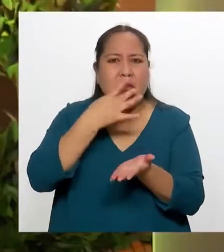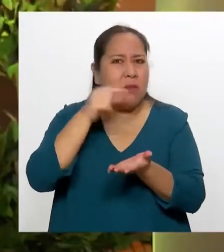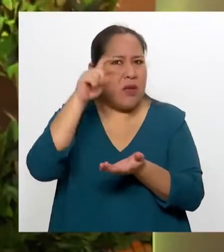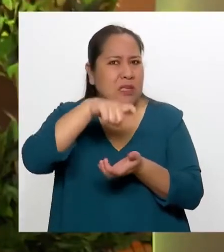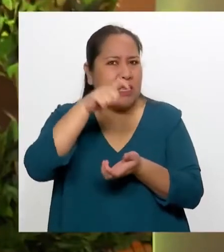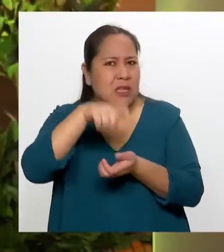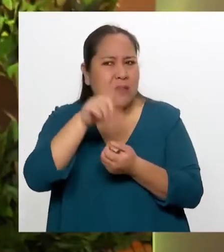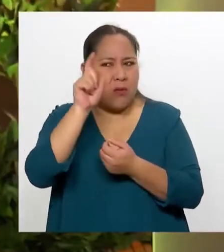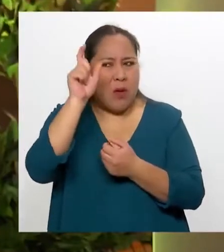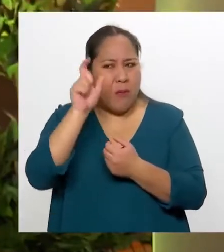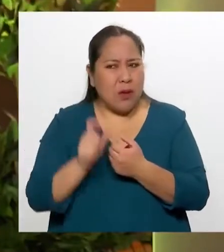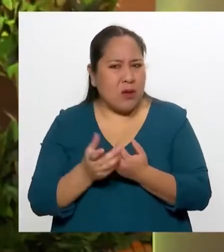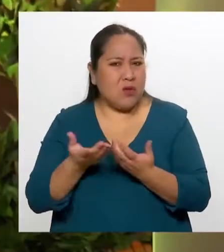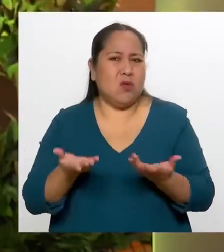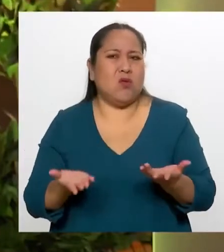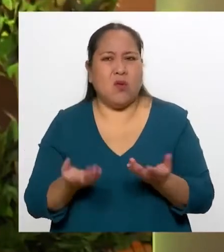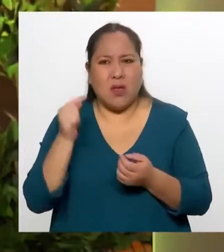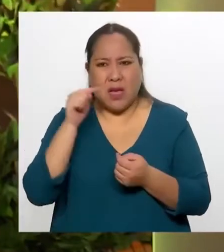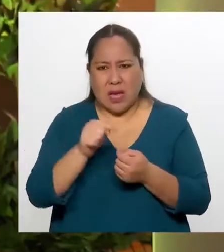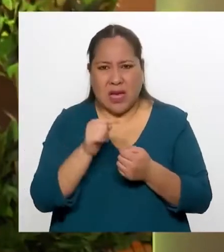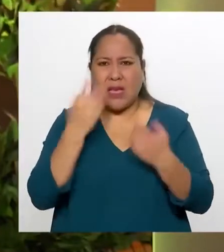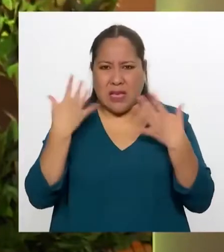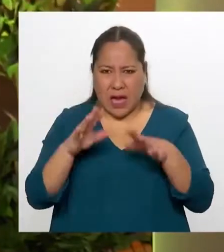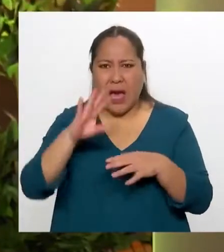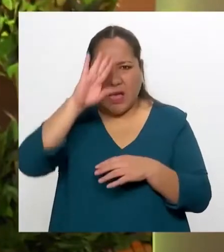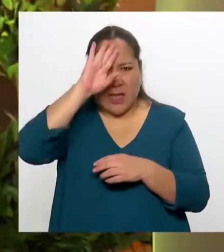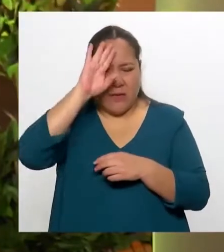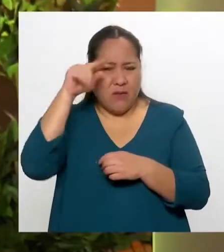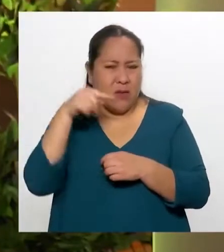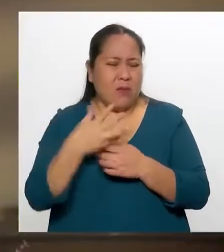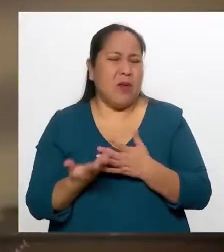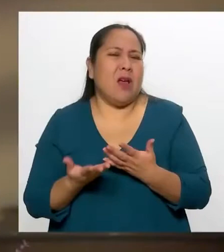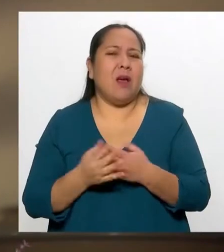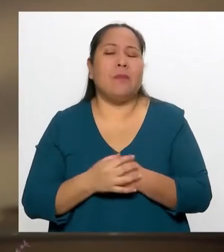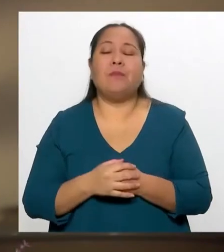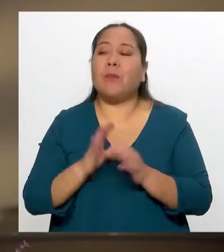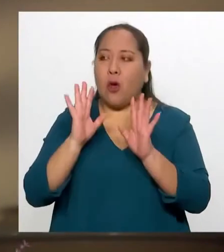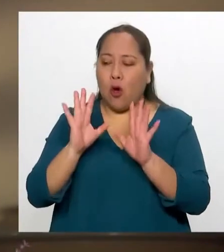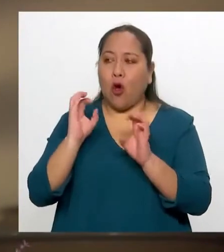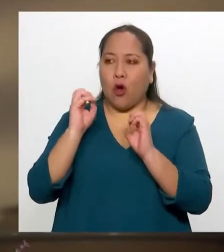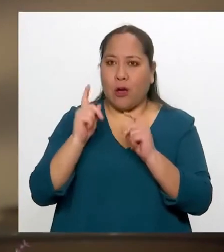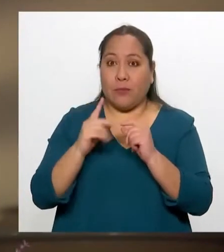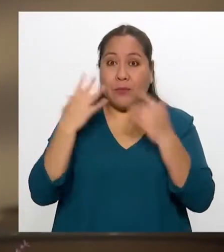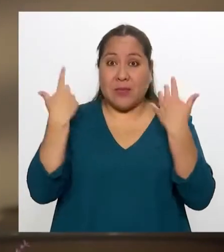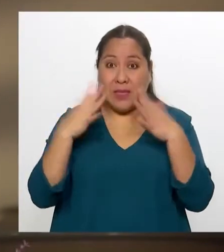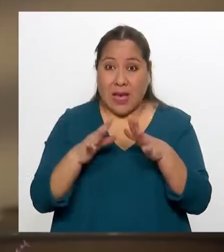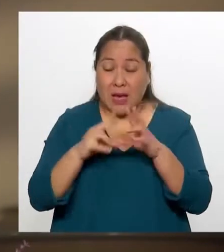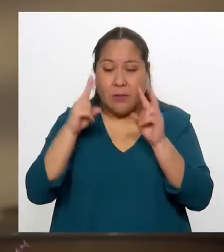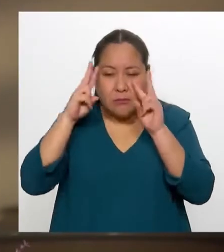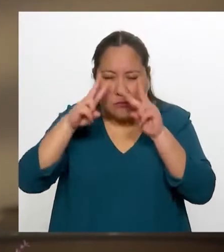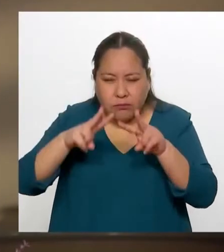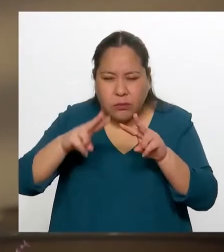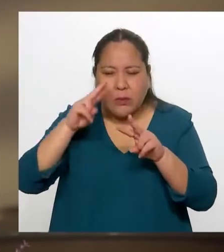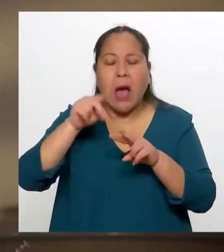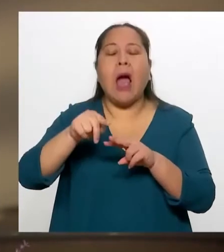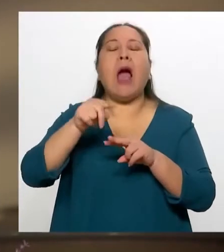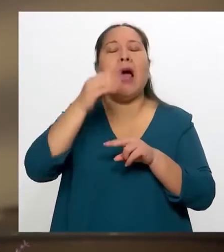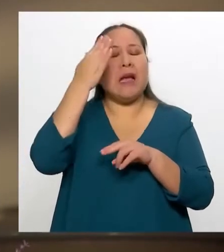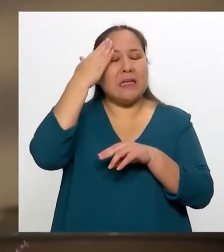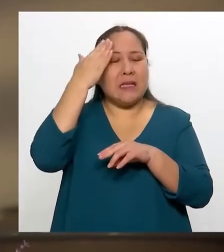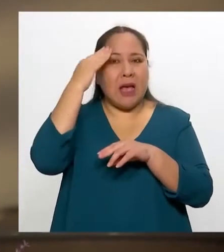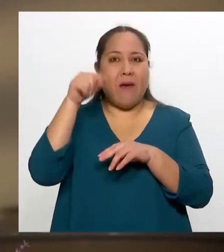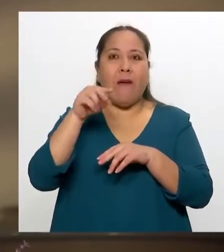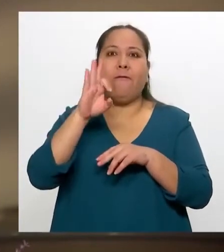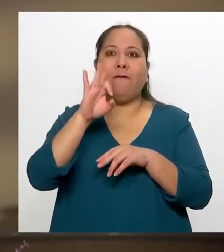adecuado para una persona que está justamente con esta enfermedad? Ya, mire, una vez que se diagnostica la